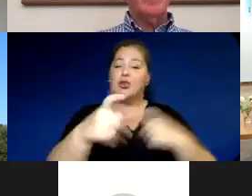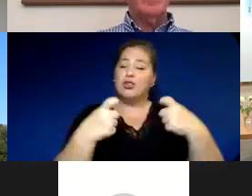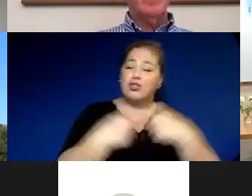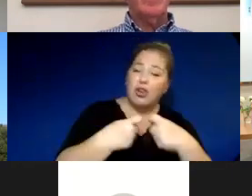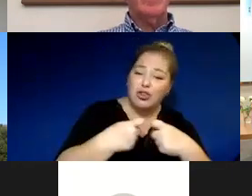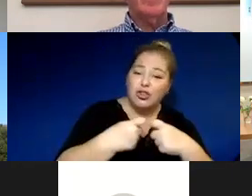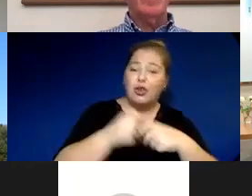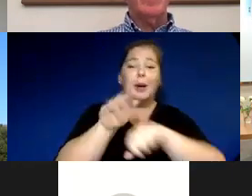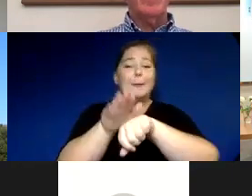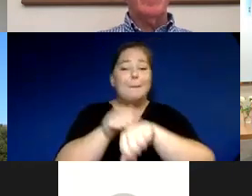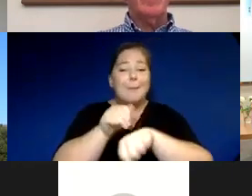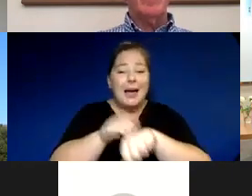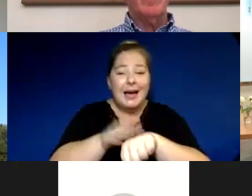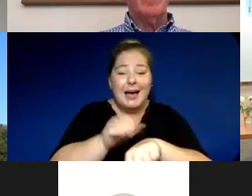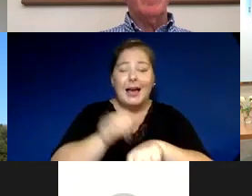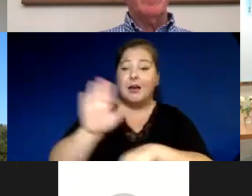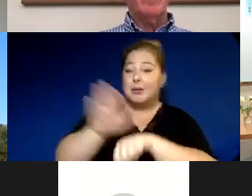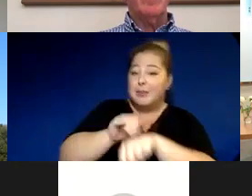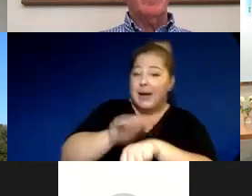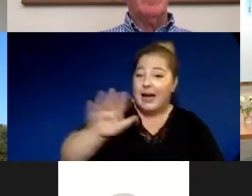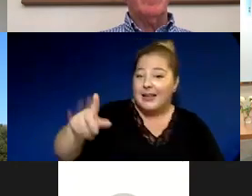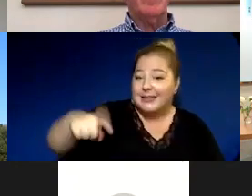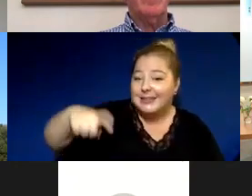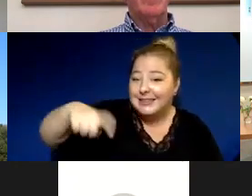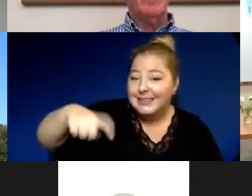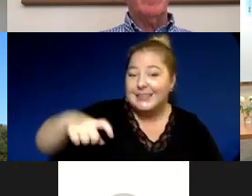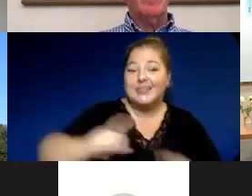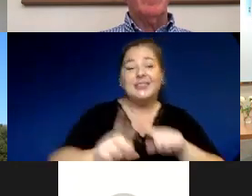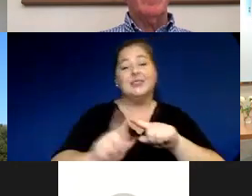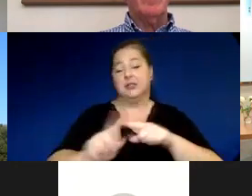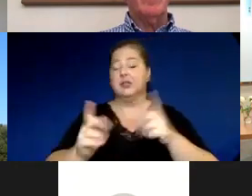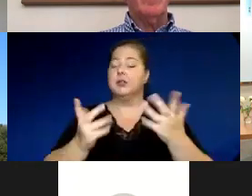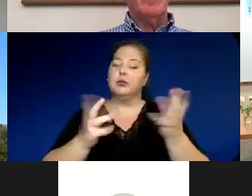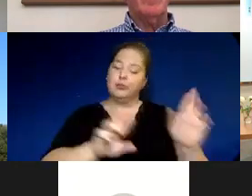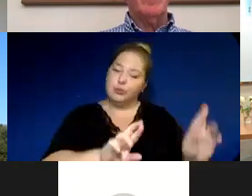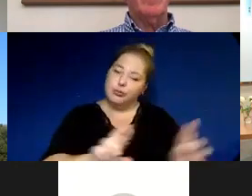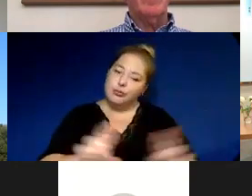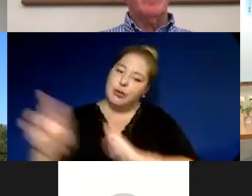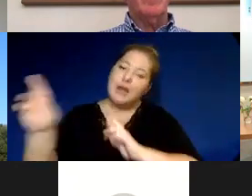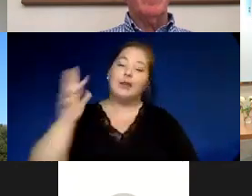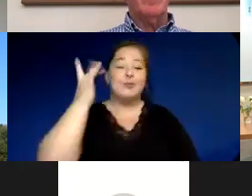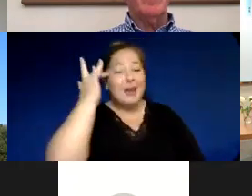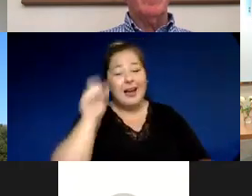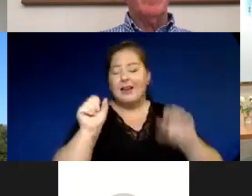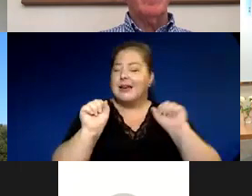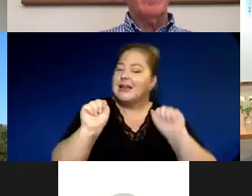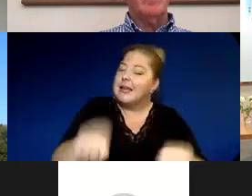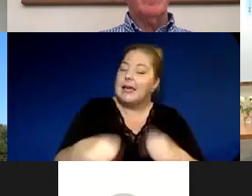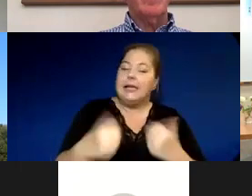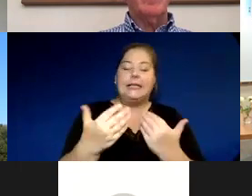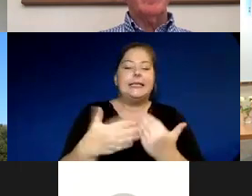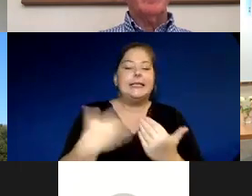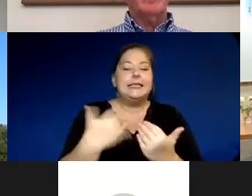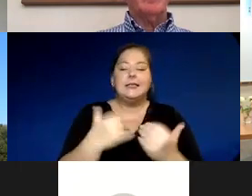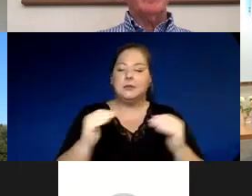de los agentes y responder a una orden de evacuación o de advertencia